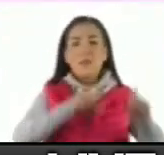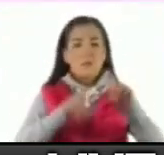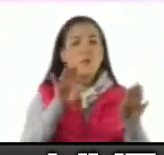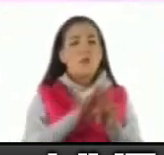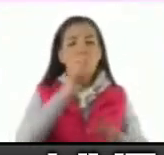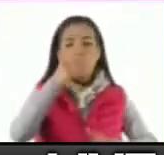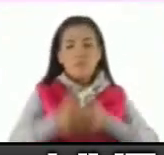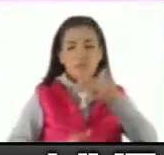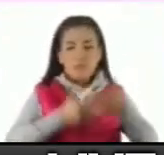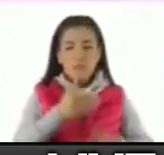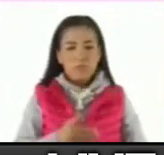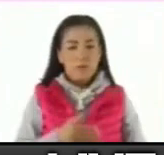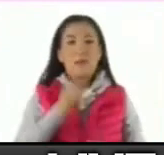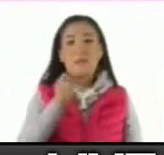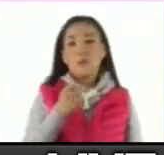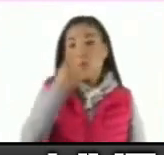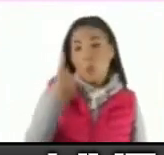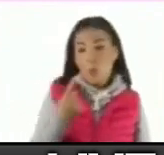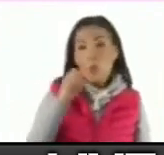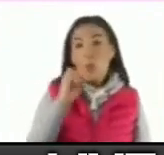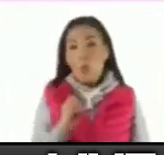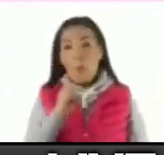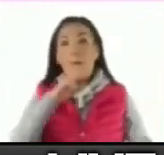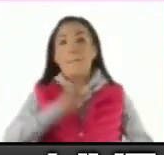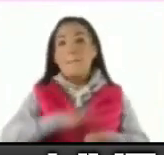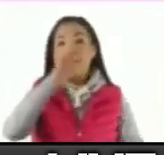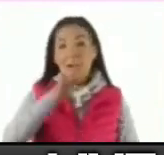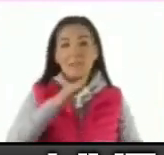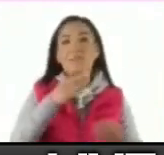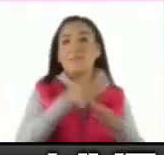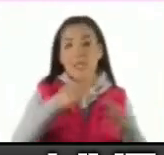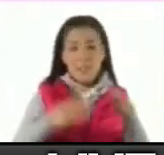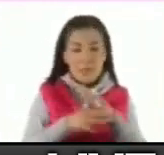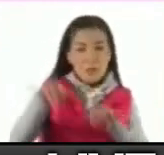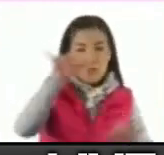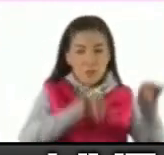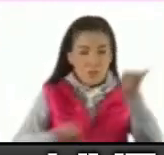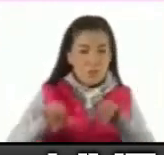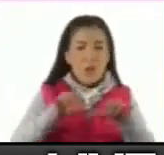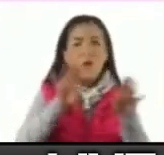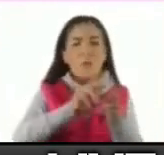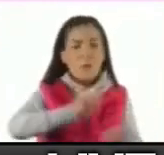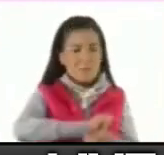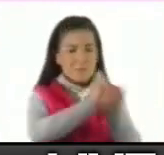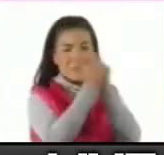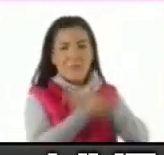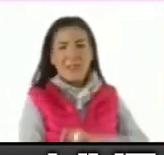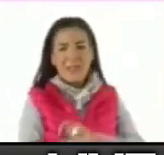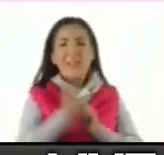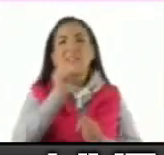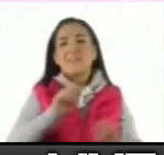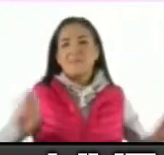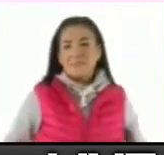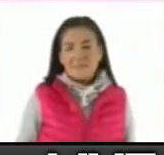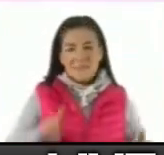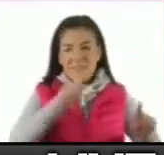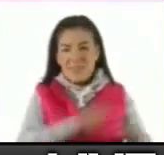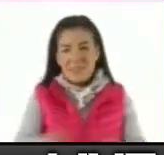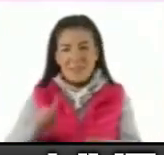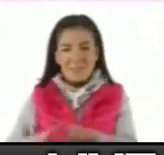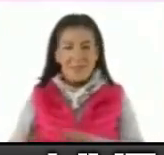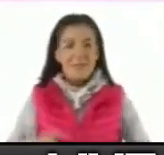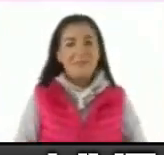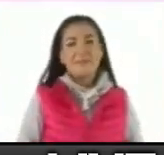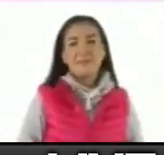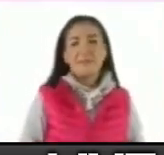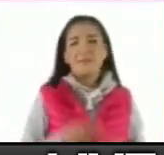cual una o más sustancias se transforman en otra u otras sustancias con propiedades diferentes. En